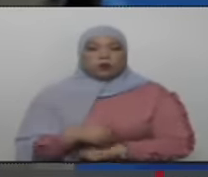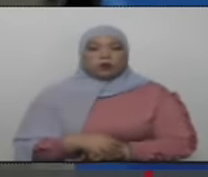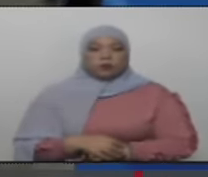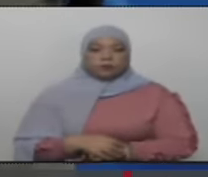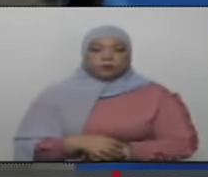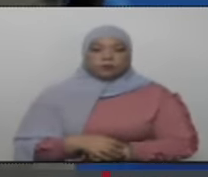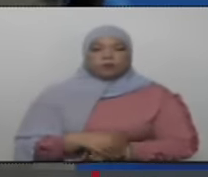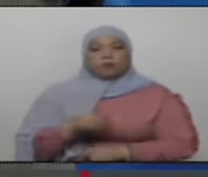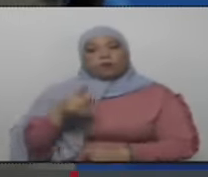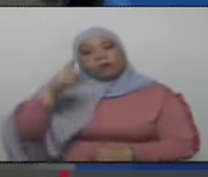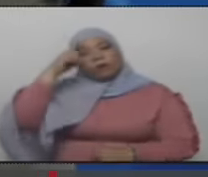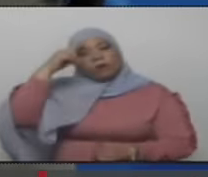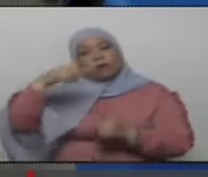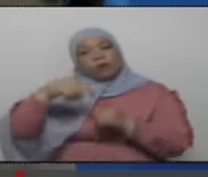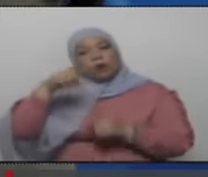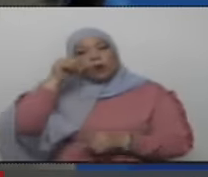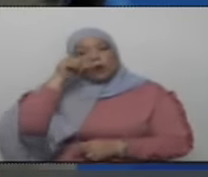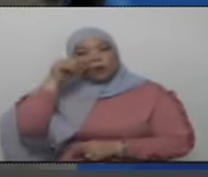¿cuál es el objetivo del ser humano?